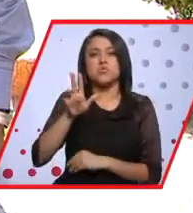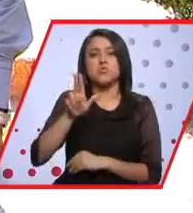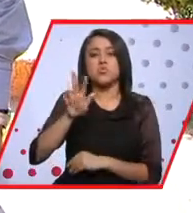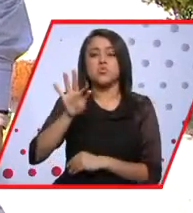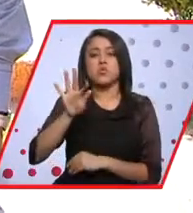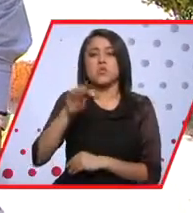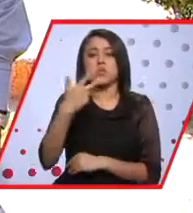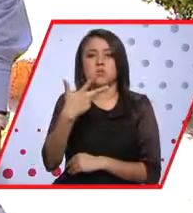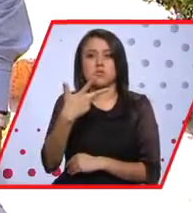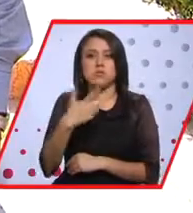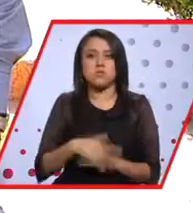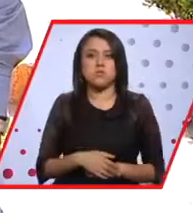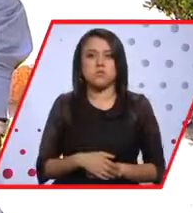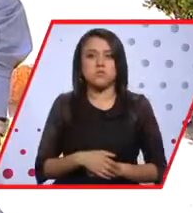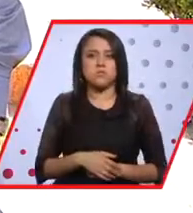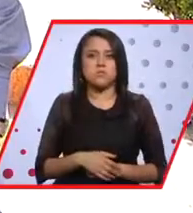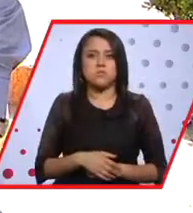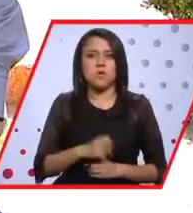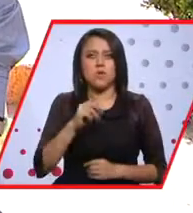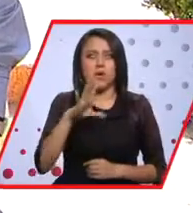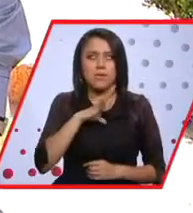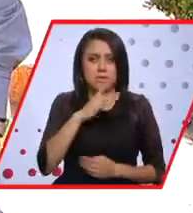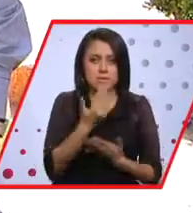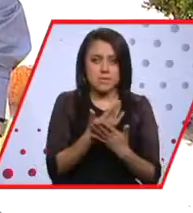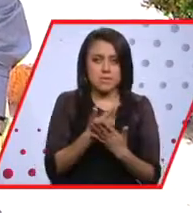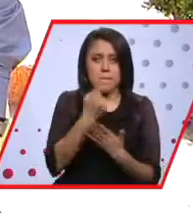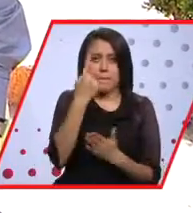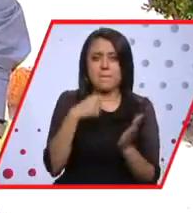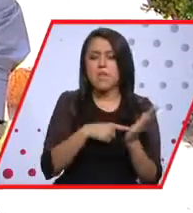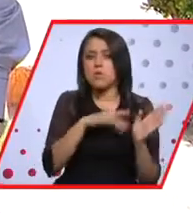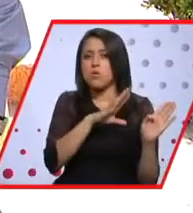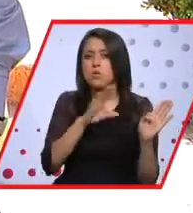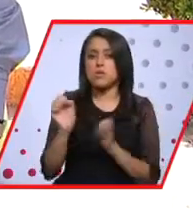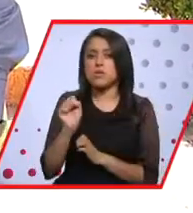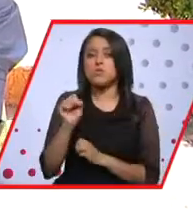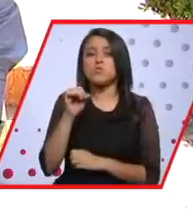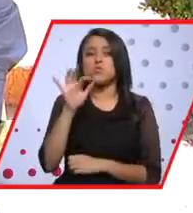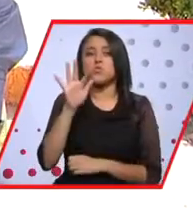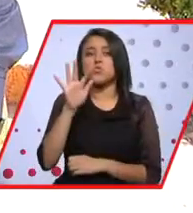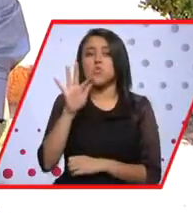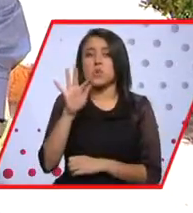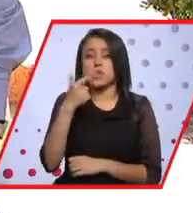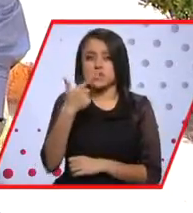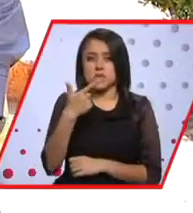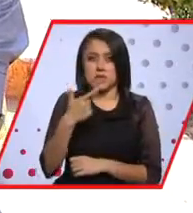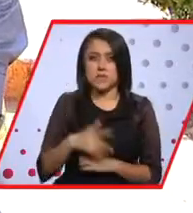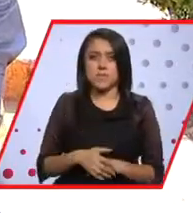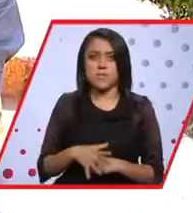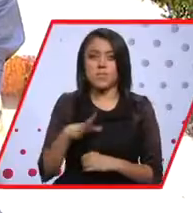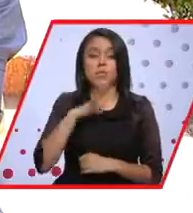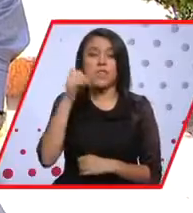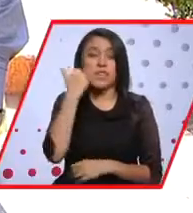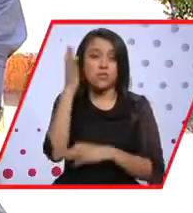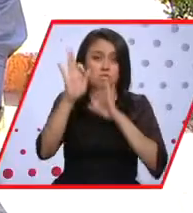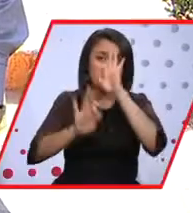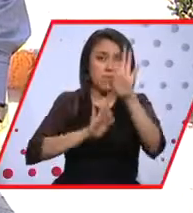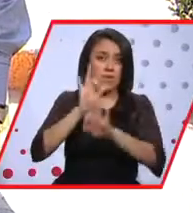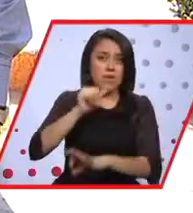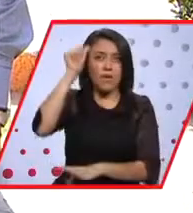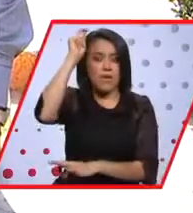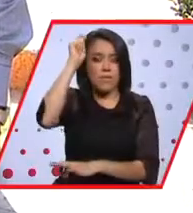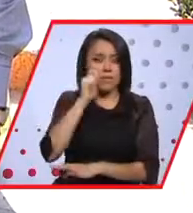nada. O sea, usted nació en 1947, pero ahorita está haciendo ¿qué trámite? Lo de la pensión y lo de mi